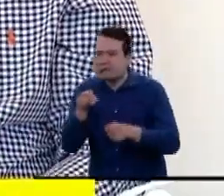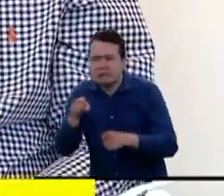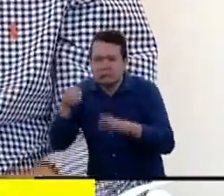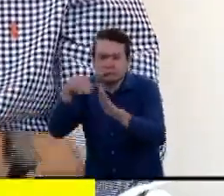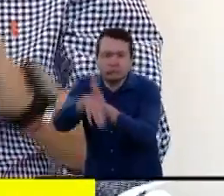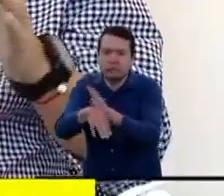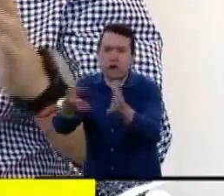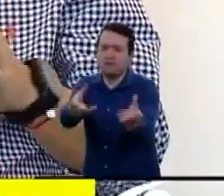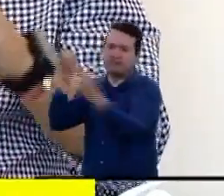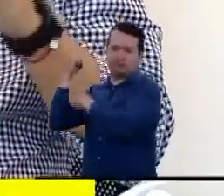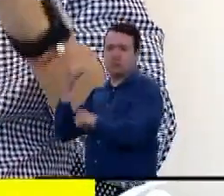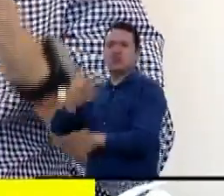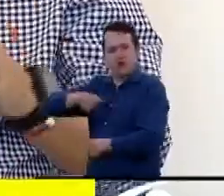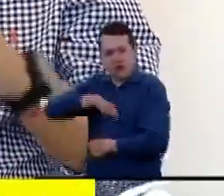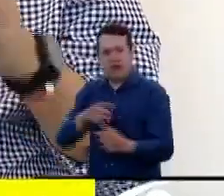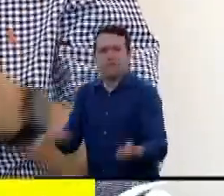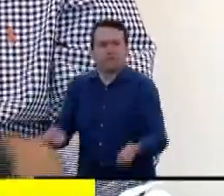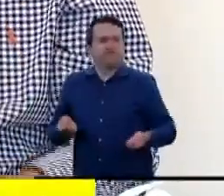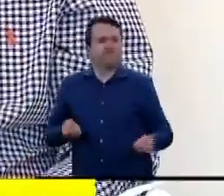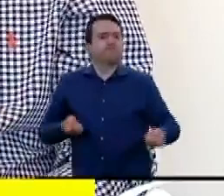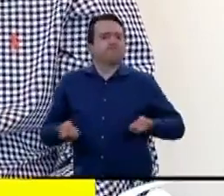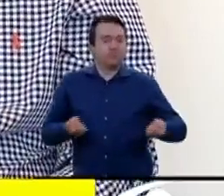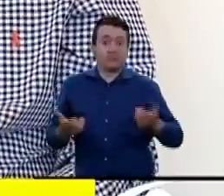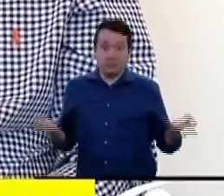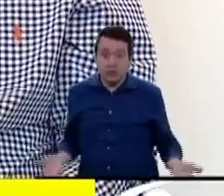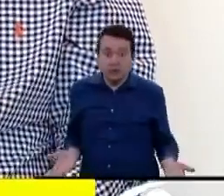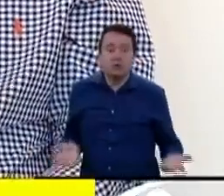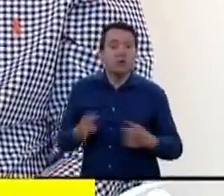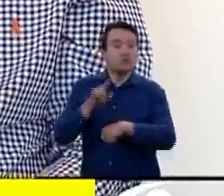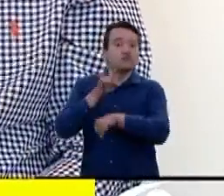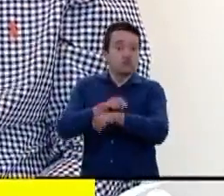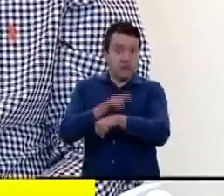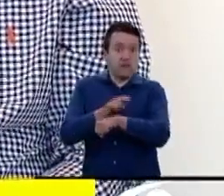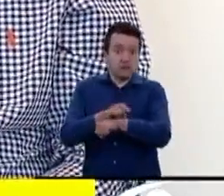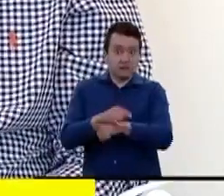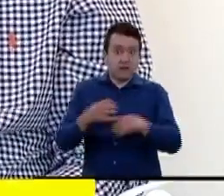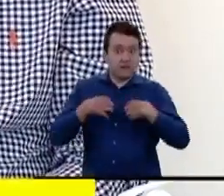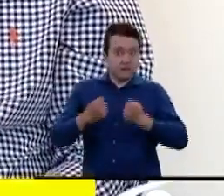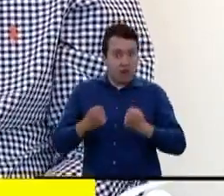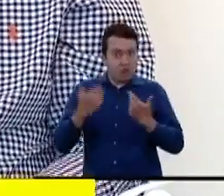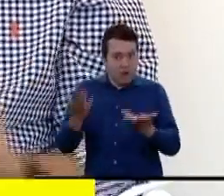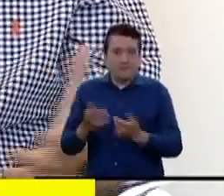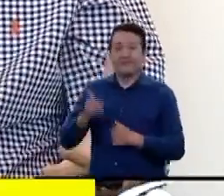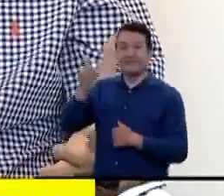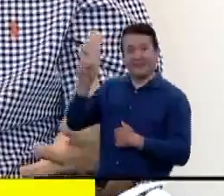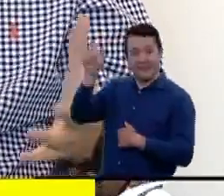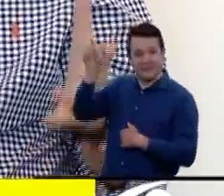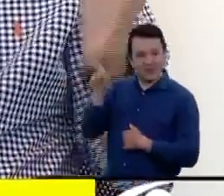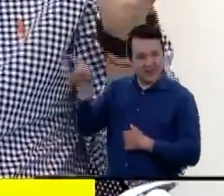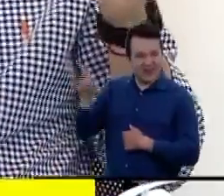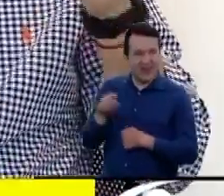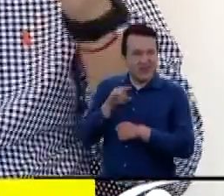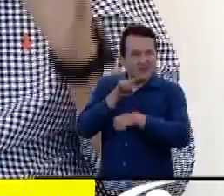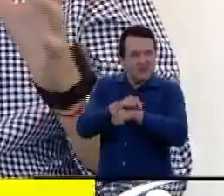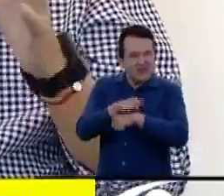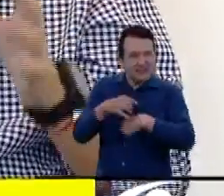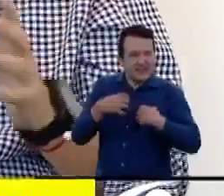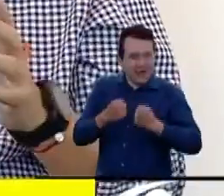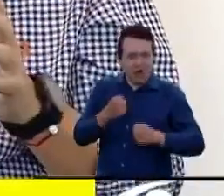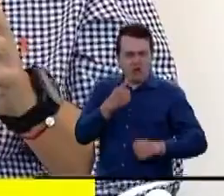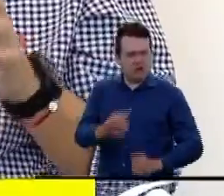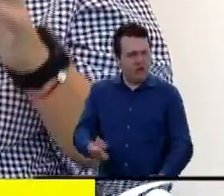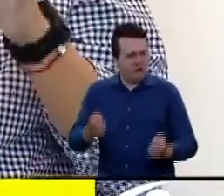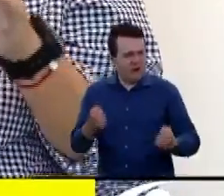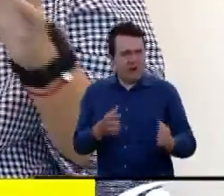decisiones. Una muestra que la superintendencia tiene que seguir actuando. Si no fuera el superintendente de salud quien lo dice con tanta